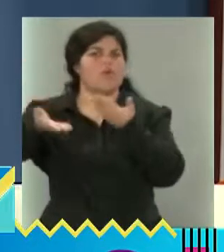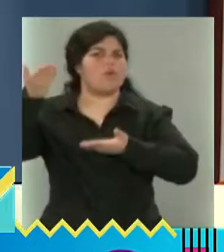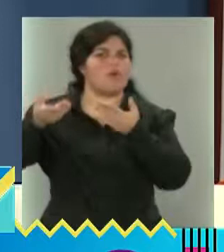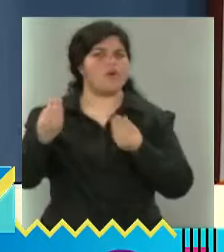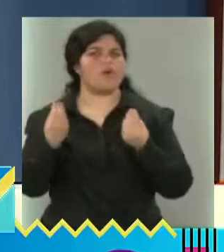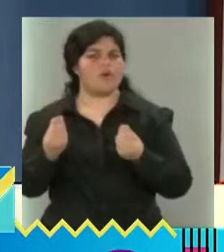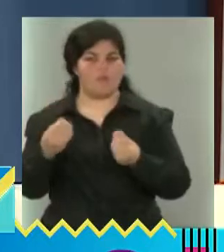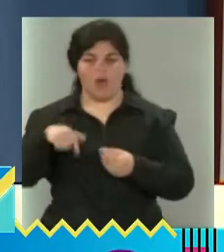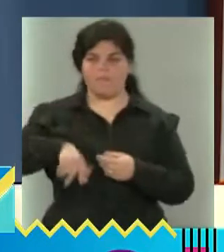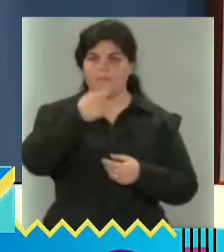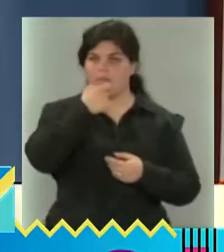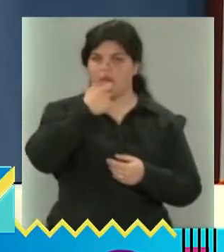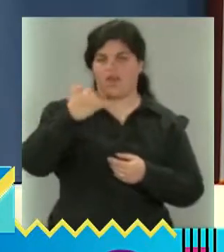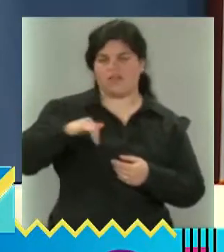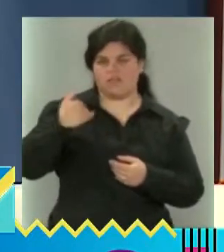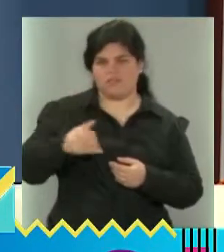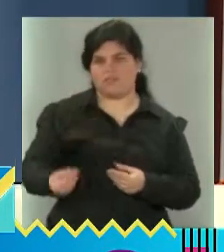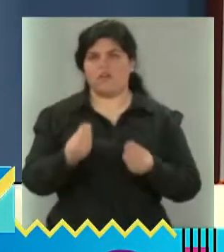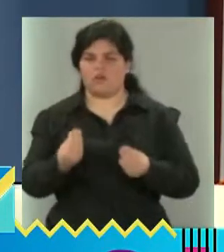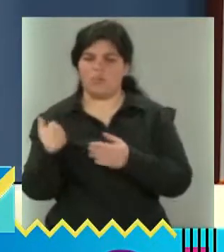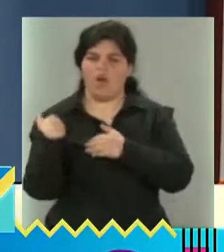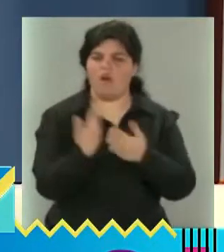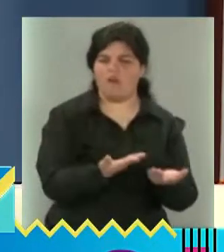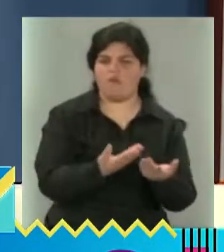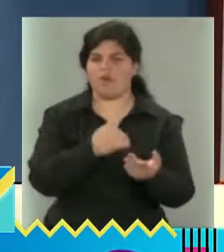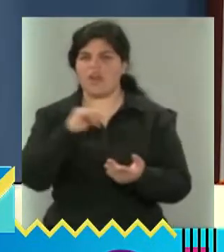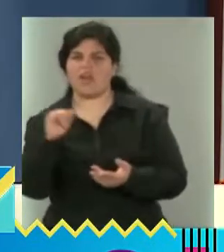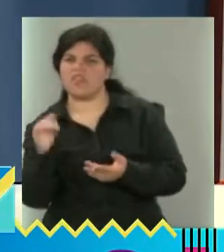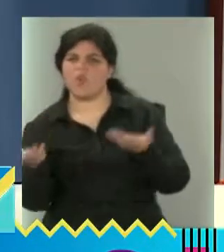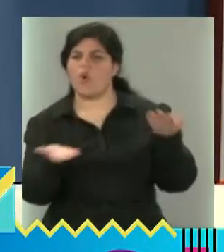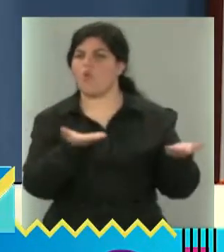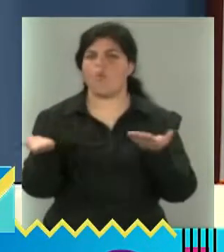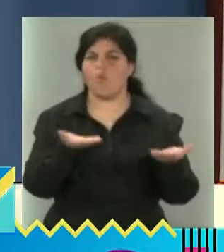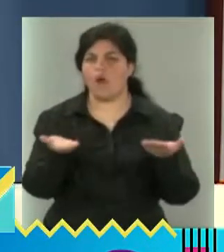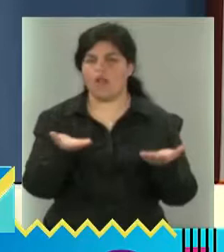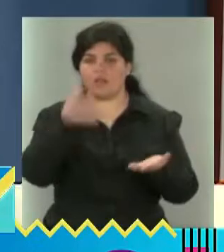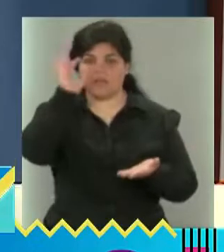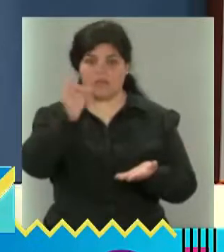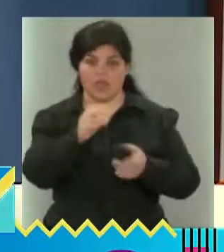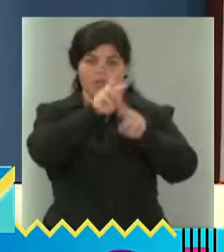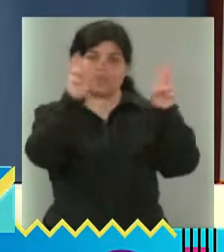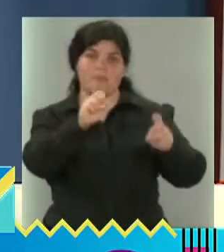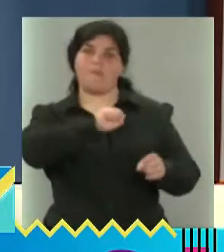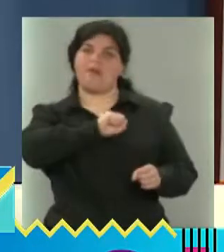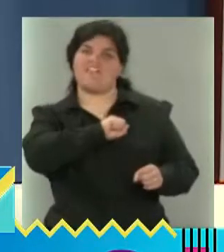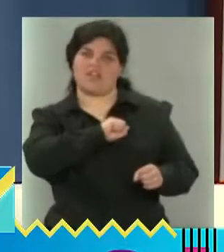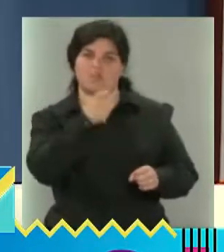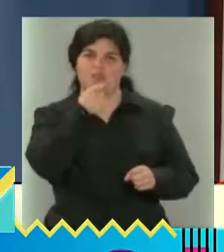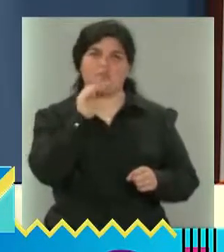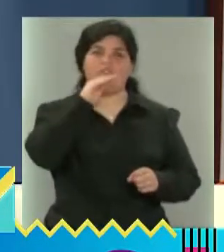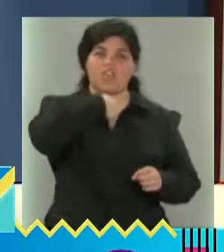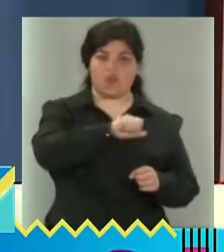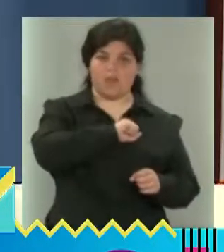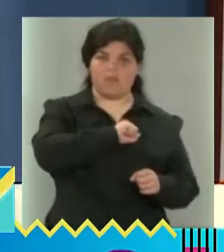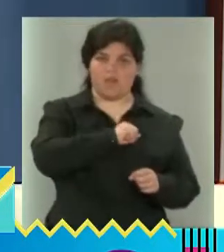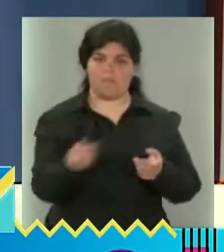tiene Argentina o qué necesitamos, hoy día atrás del Malbec podrían ir muchos otros vinos.